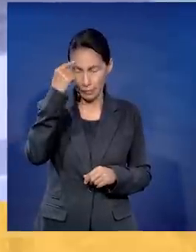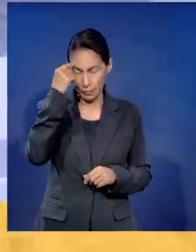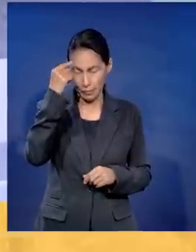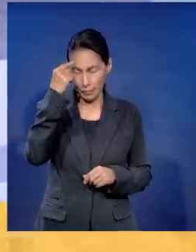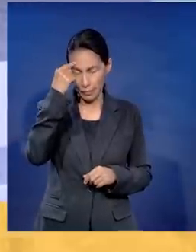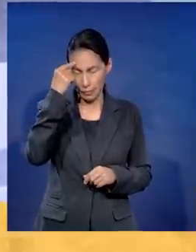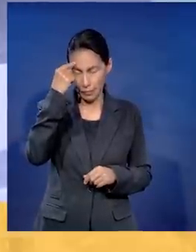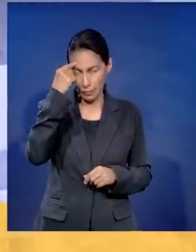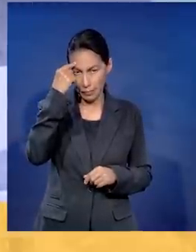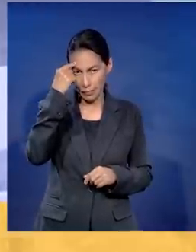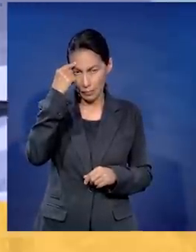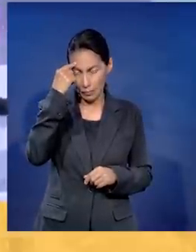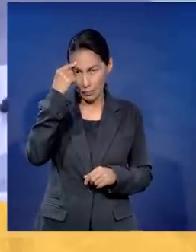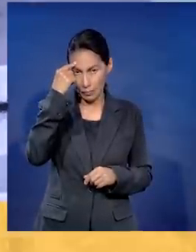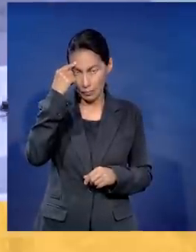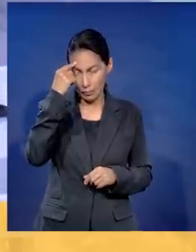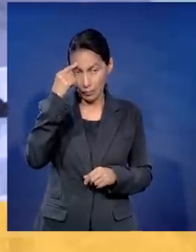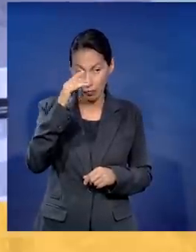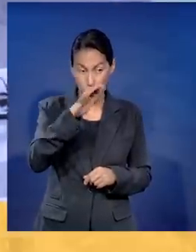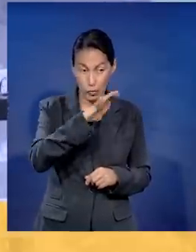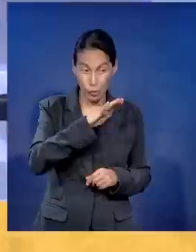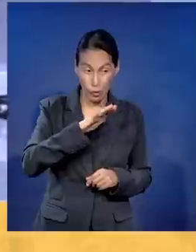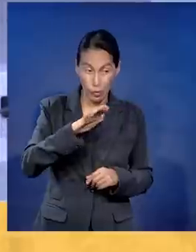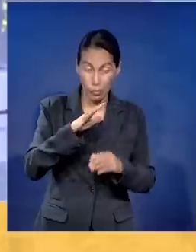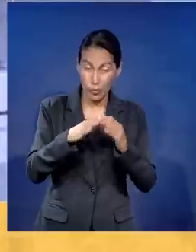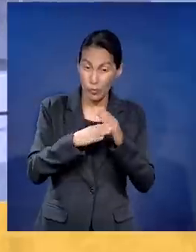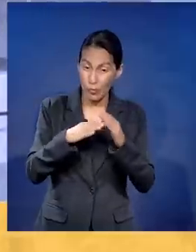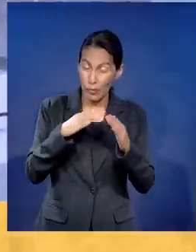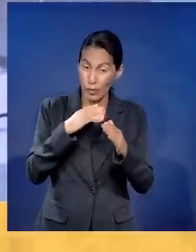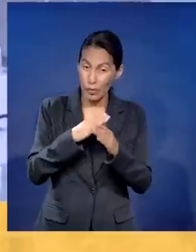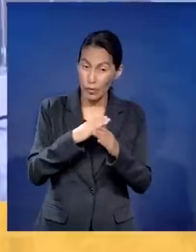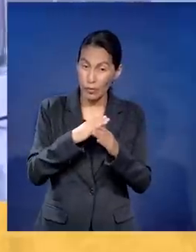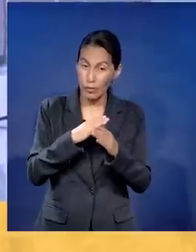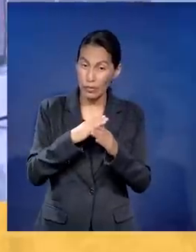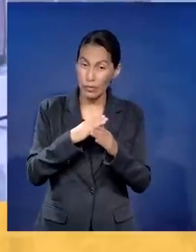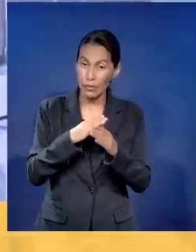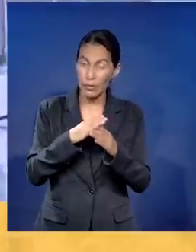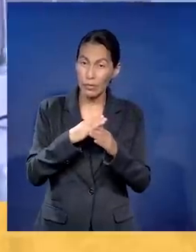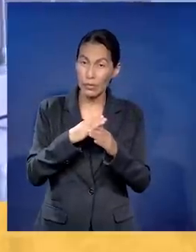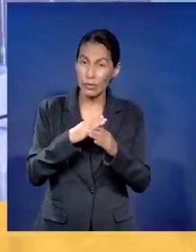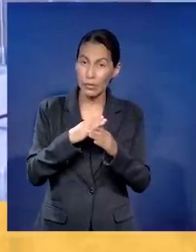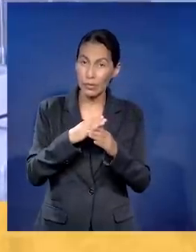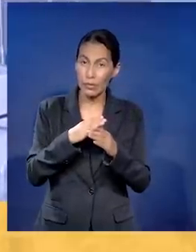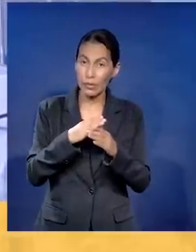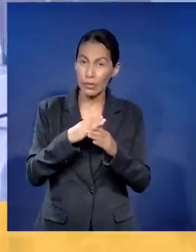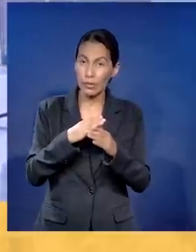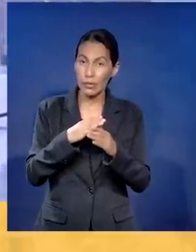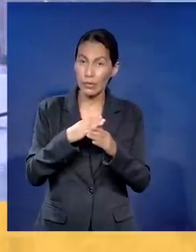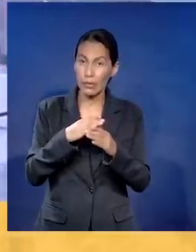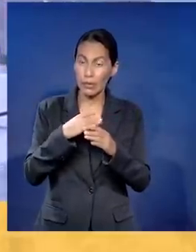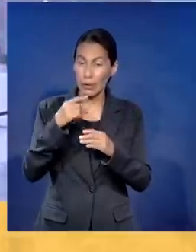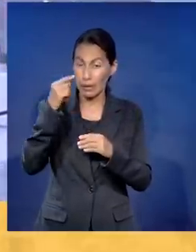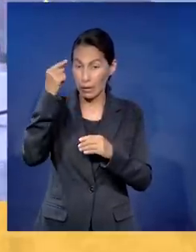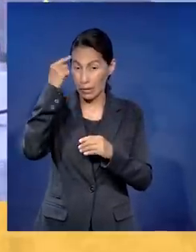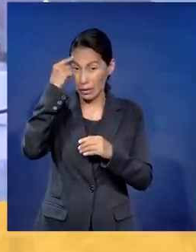en torno a la mente las cosas espirituales entran en juego aquí